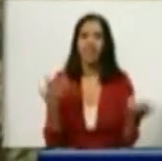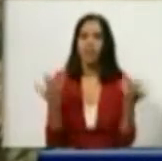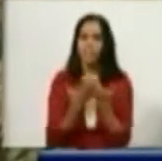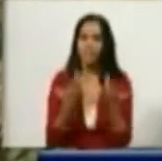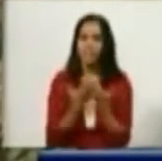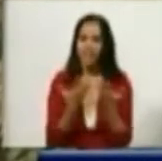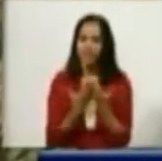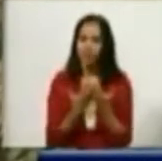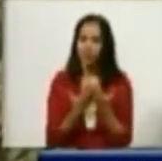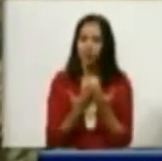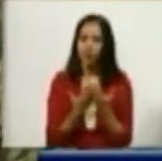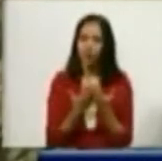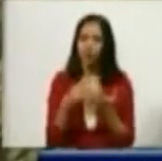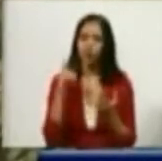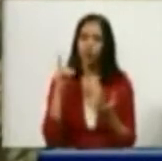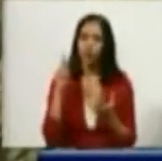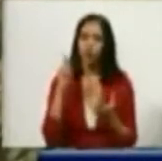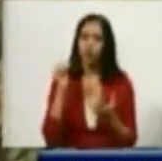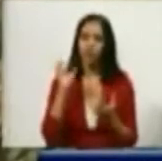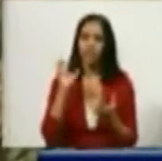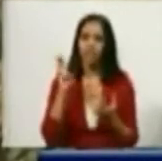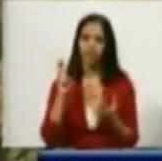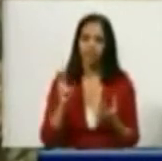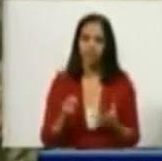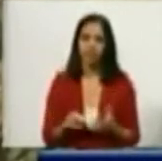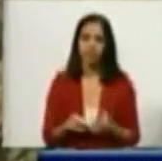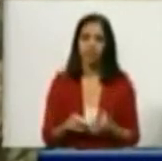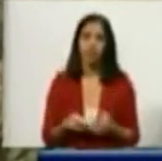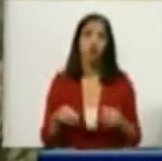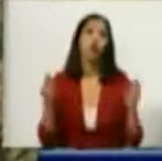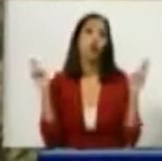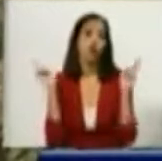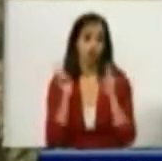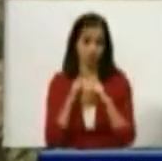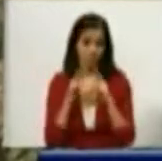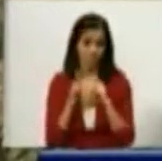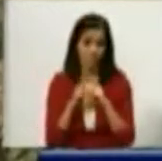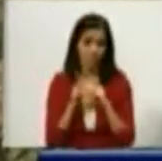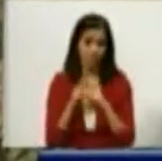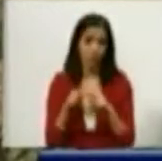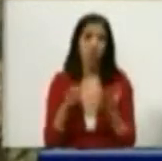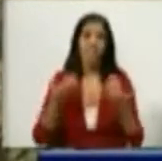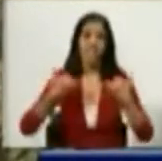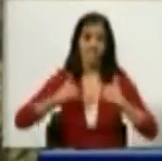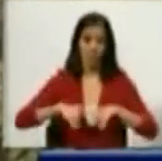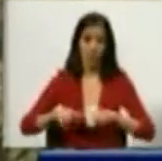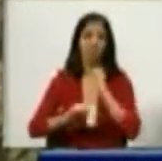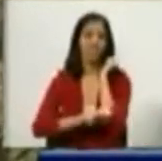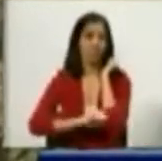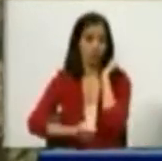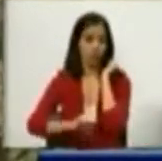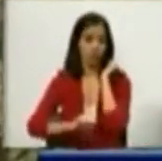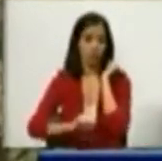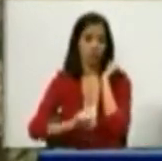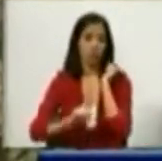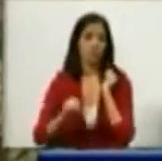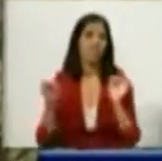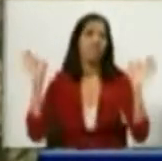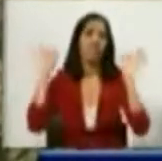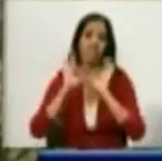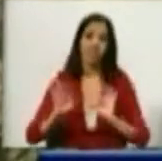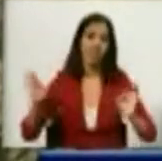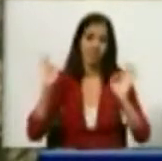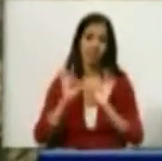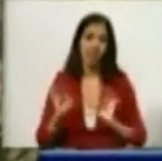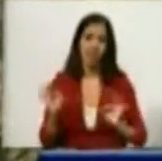con de todas maneras conociendo a los personajes hijos de Santander Nadie como dice José David